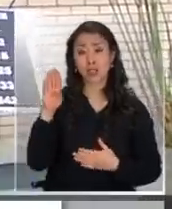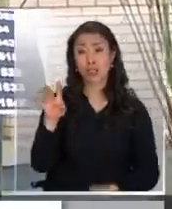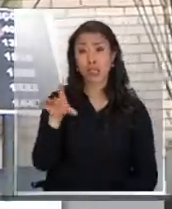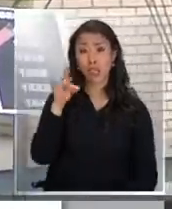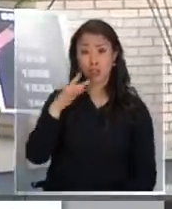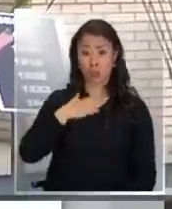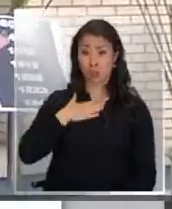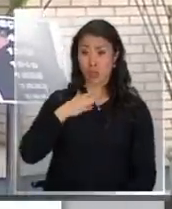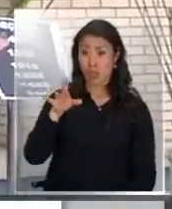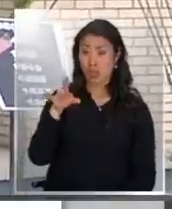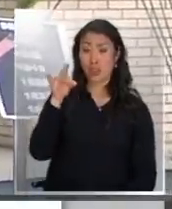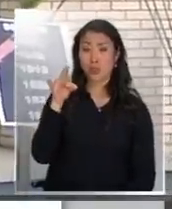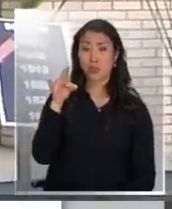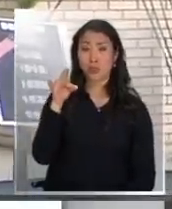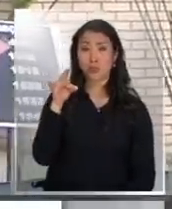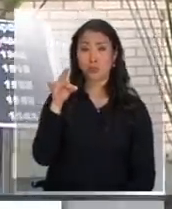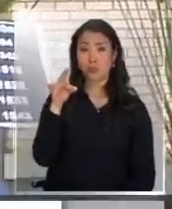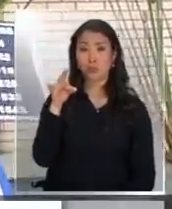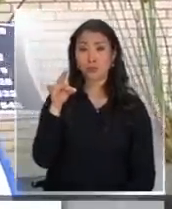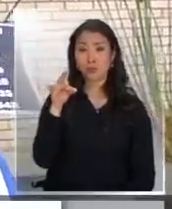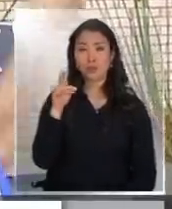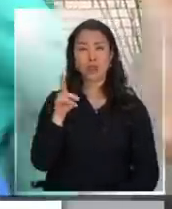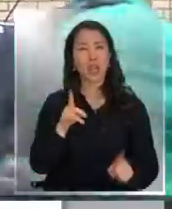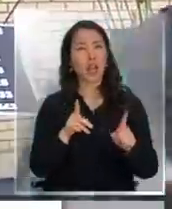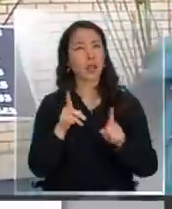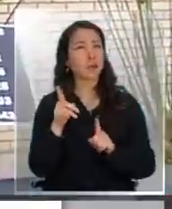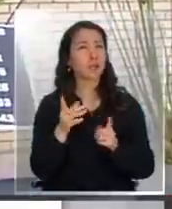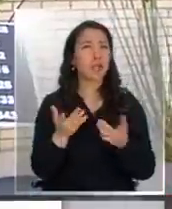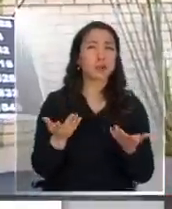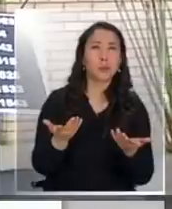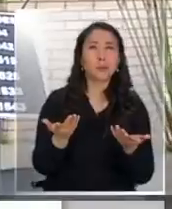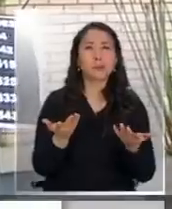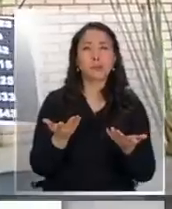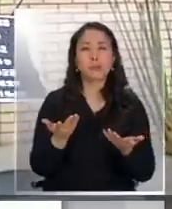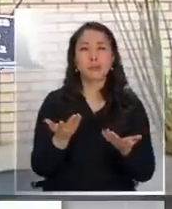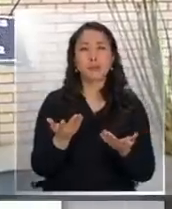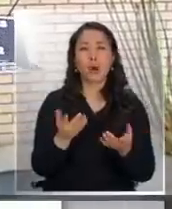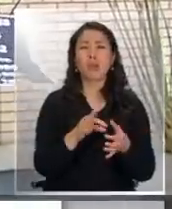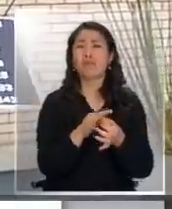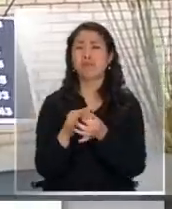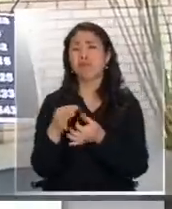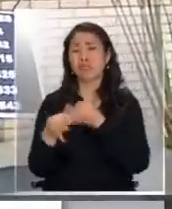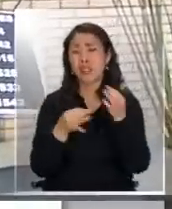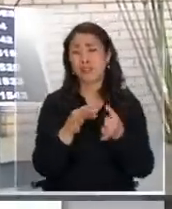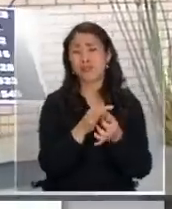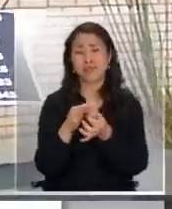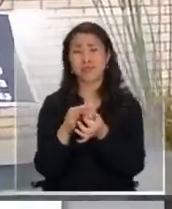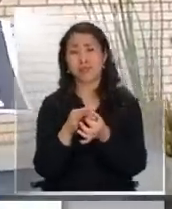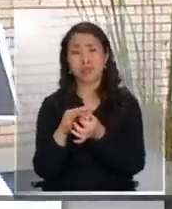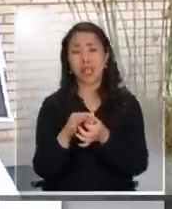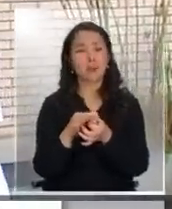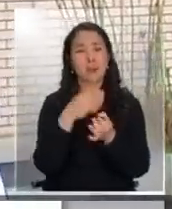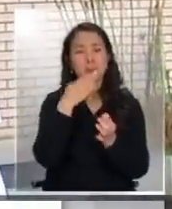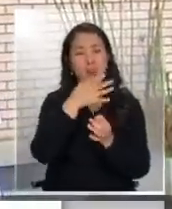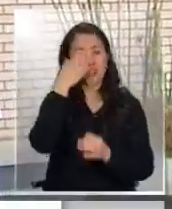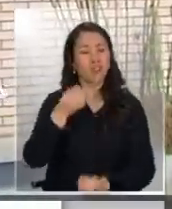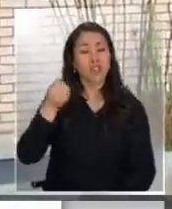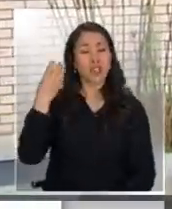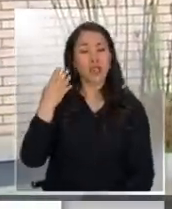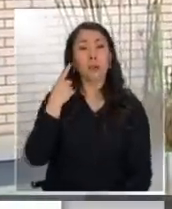por mí ha tenido algunas, ¿cómo se llama? Algunas frases que son para el olvido,